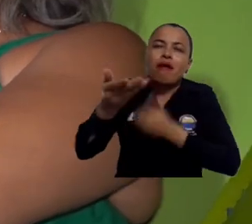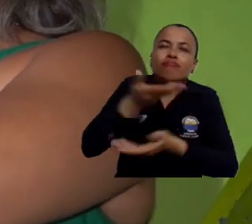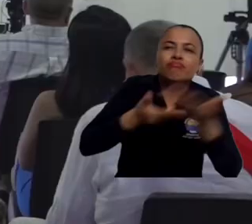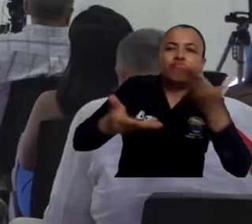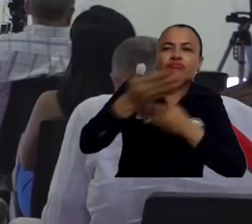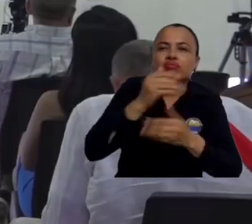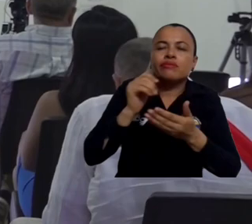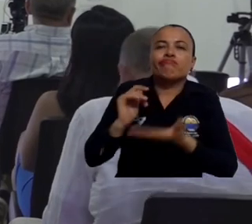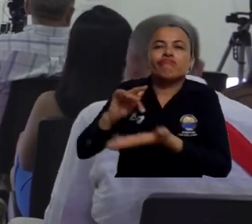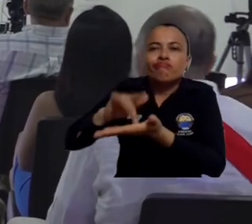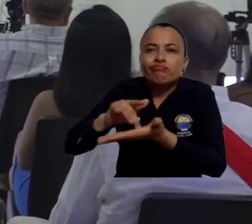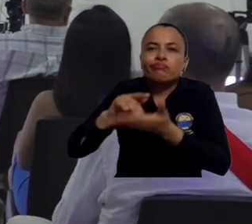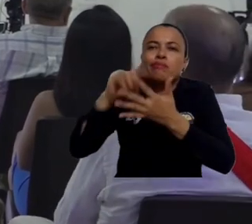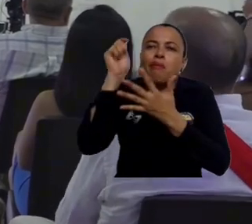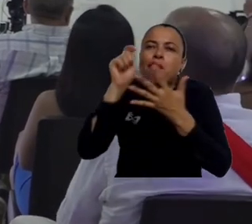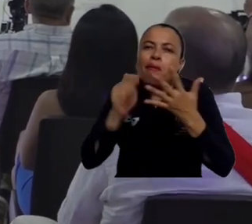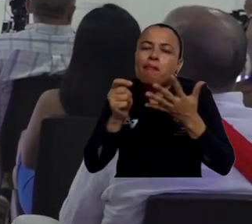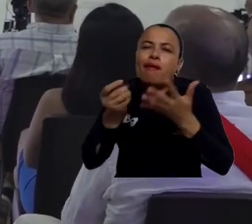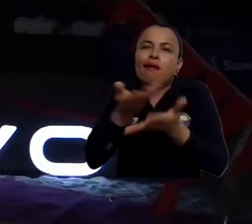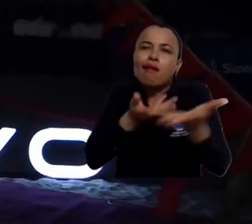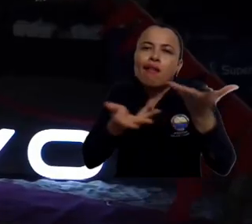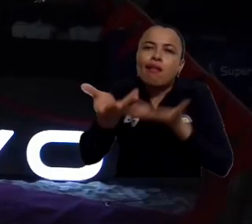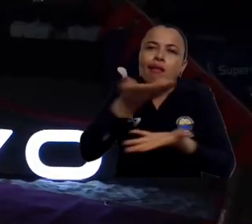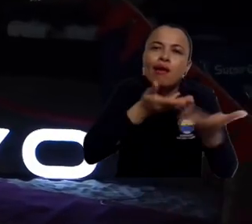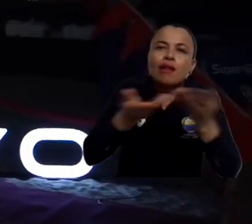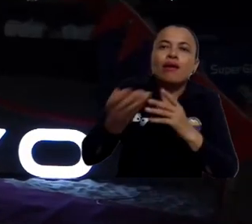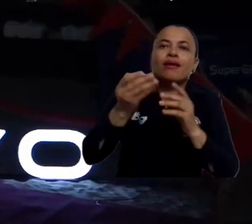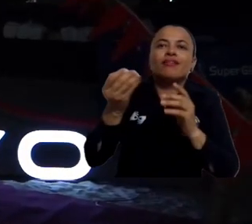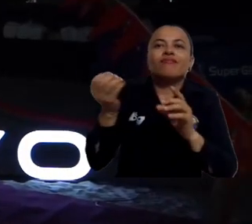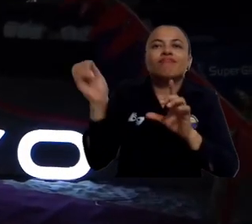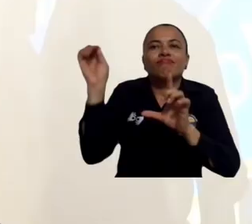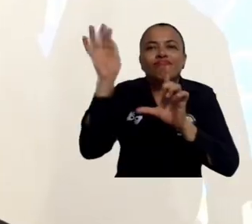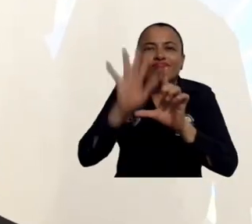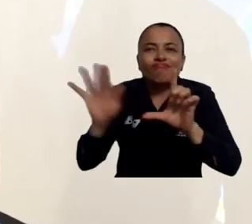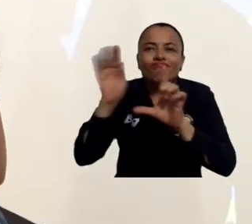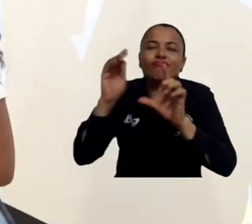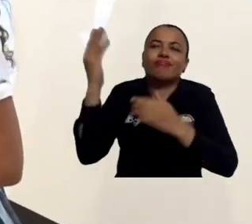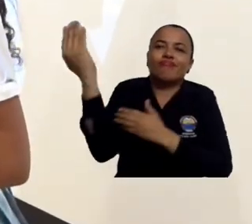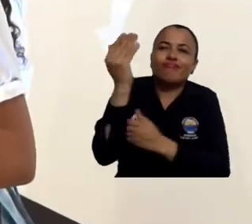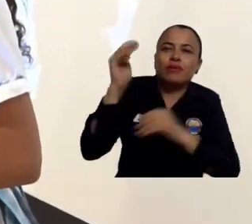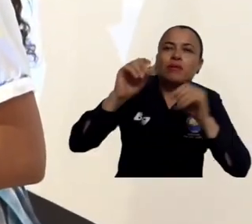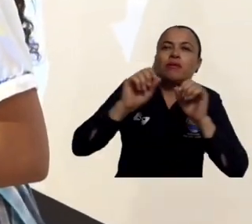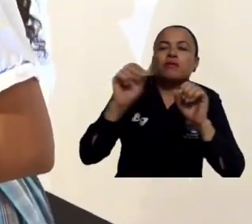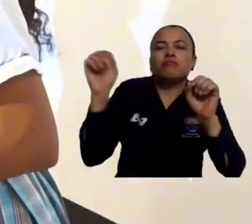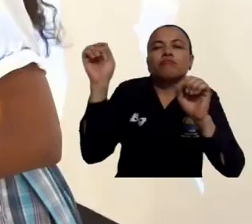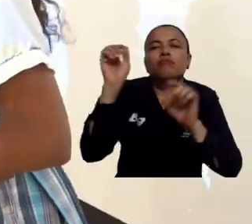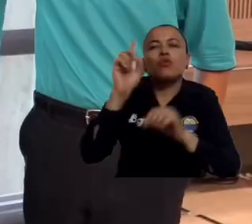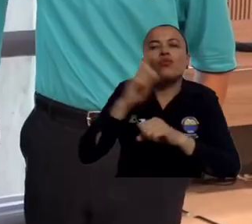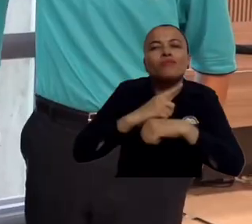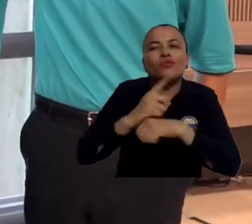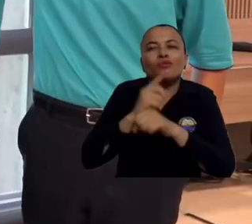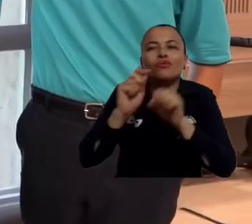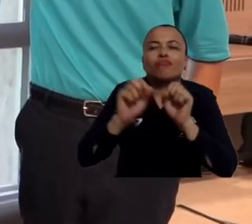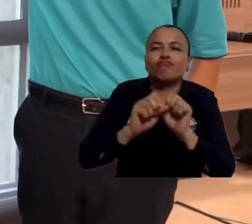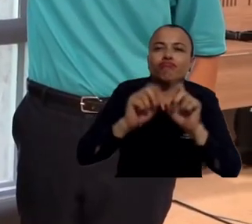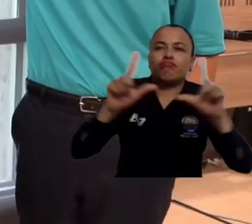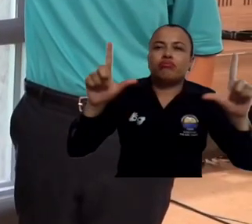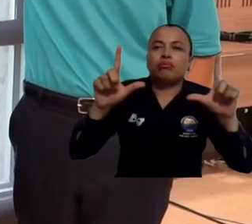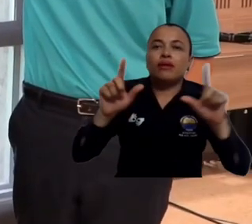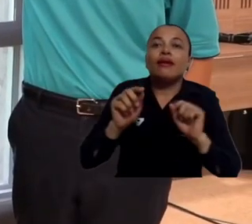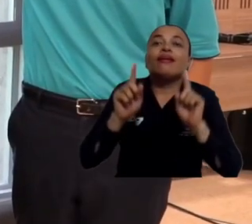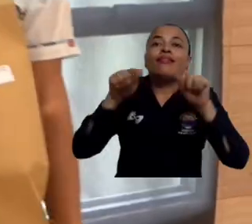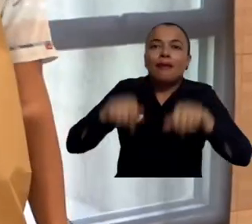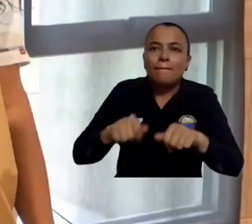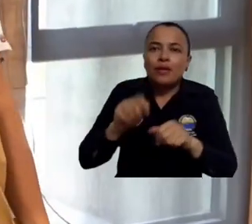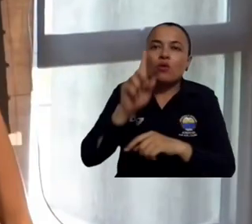agenda donde tuvieron lugar conversatorios, proyecciones de filmes y la premiación a los ganadores del concurso de Filminutos, donde